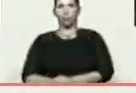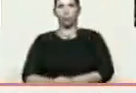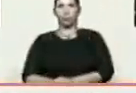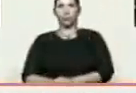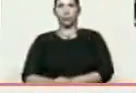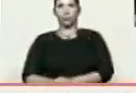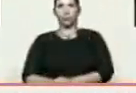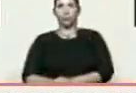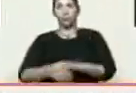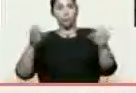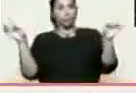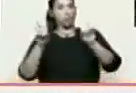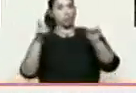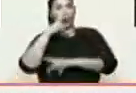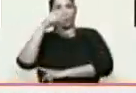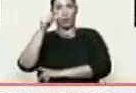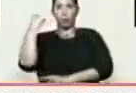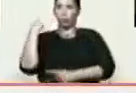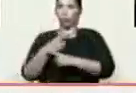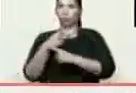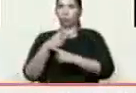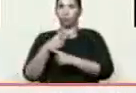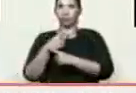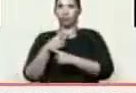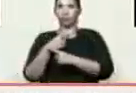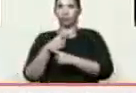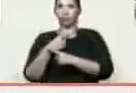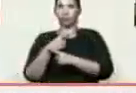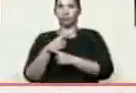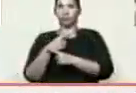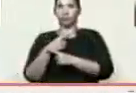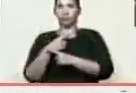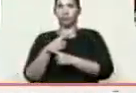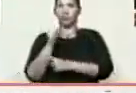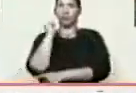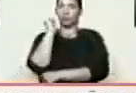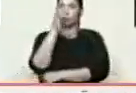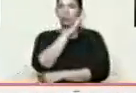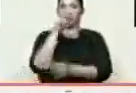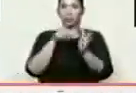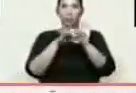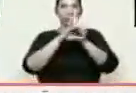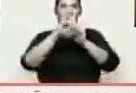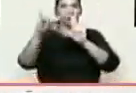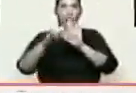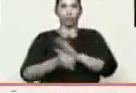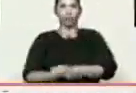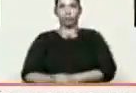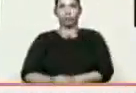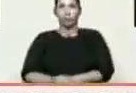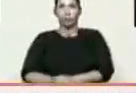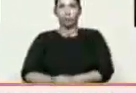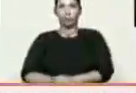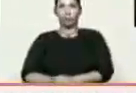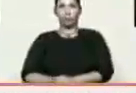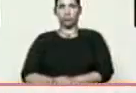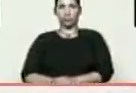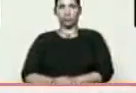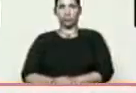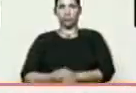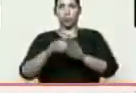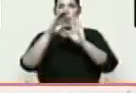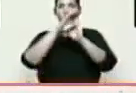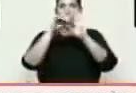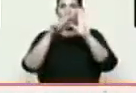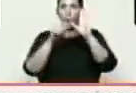Nicolás Maduro tiene que ver, ¿verdad?, con la Asamblea Nacional Constituyente. Es una confirmación